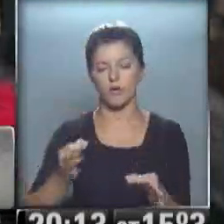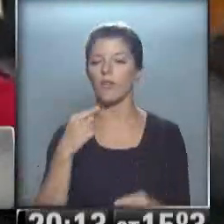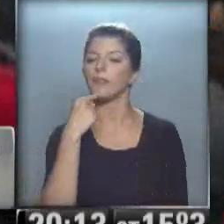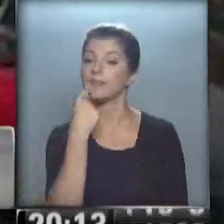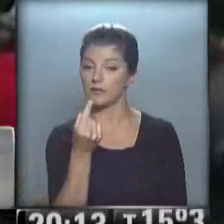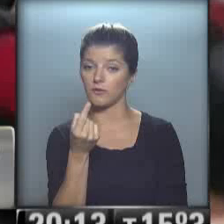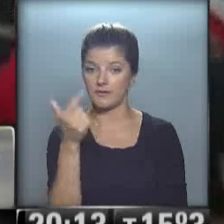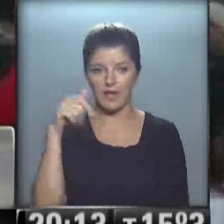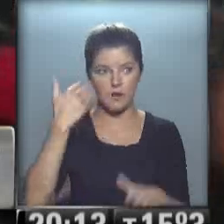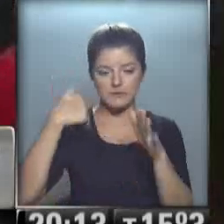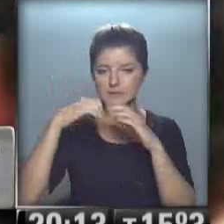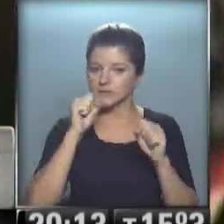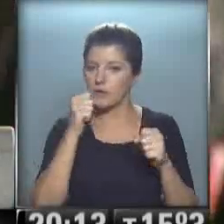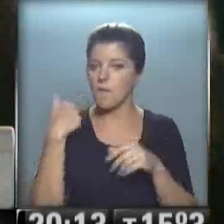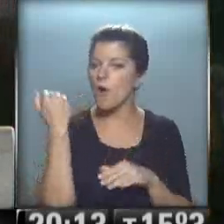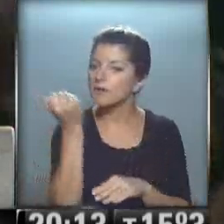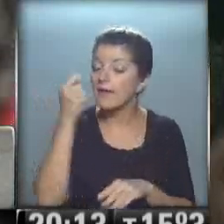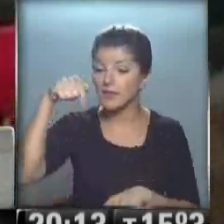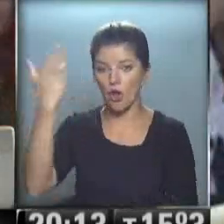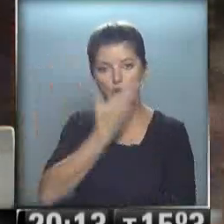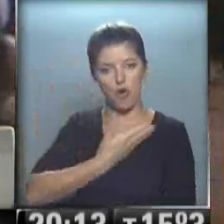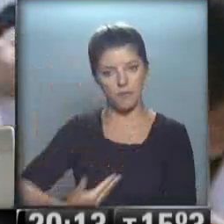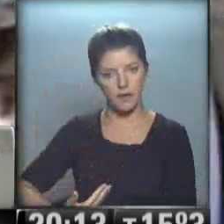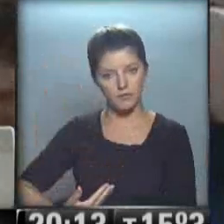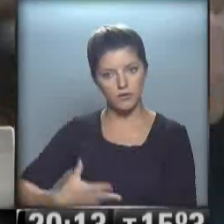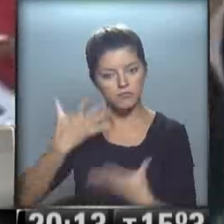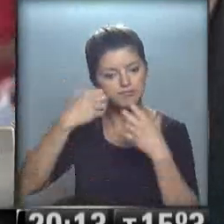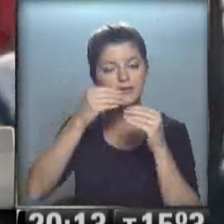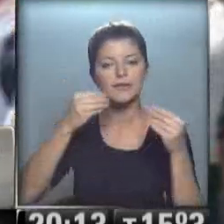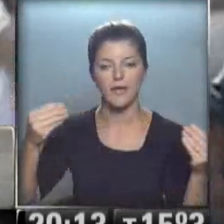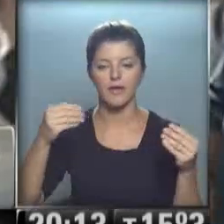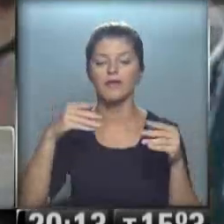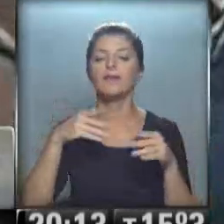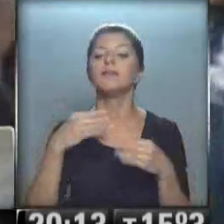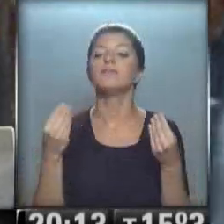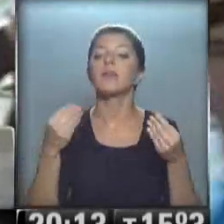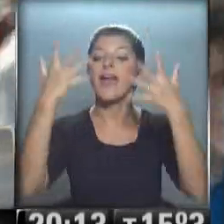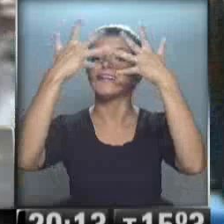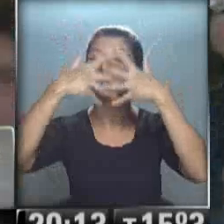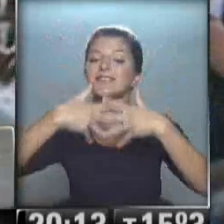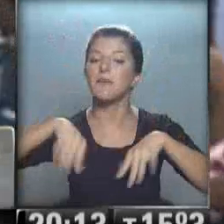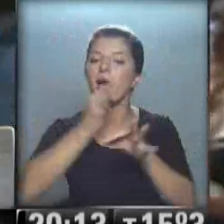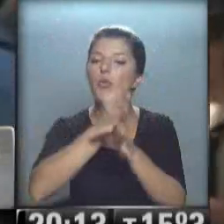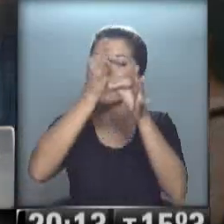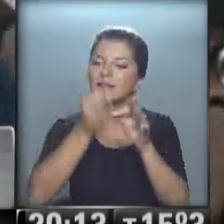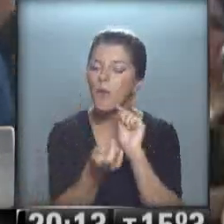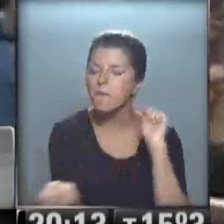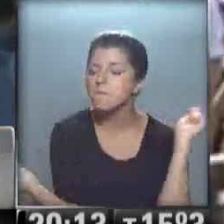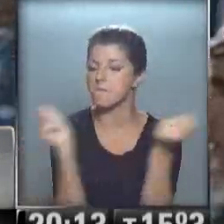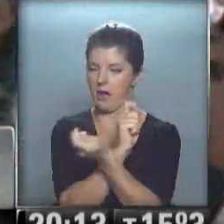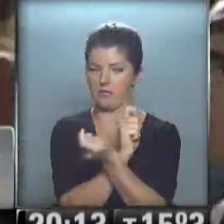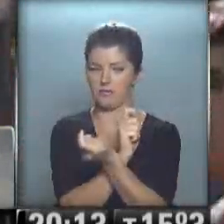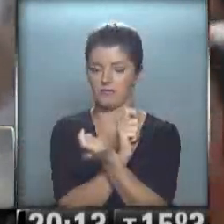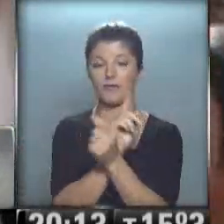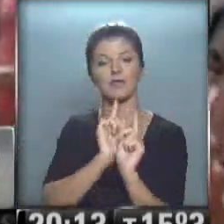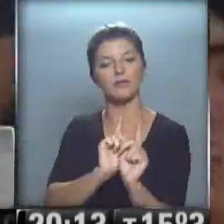el desafío más importante que se ha propuesto el gobierno chileno es realizar una reforma estructural al sistema educativo,